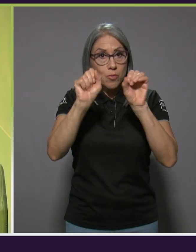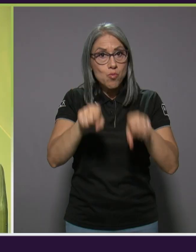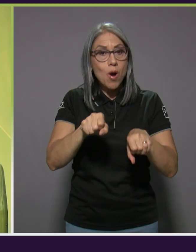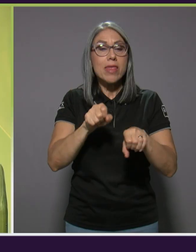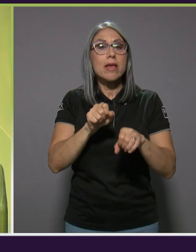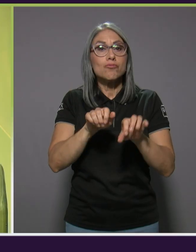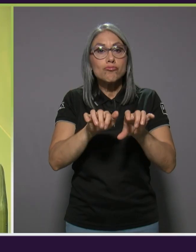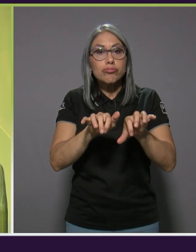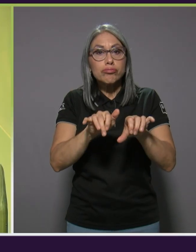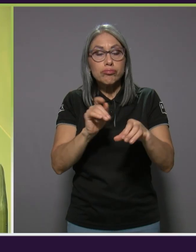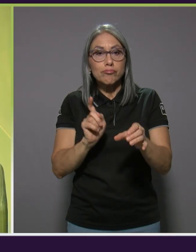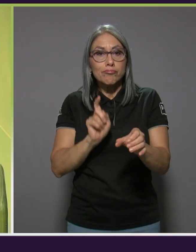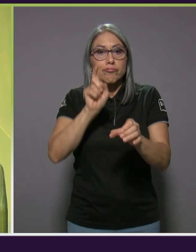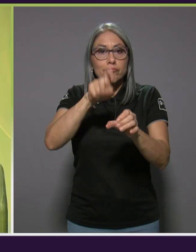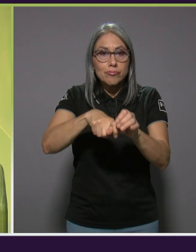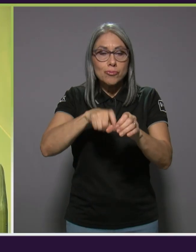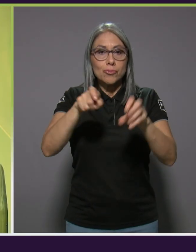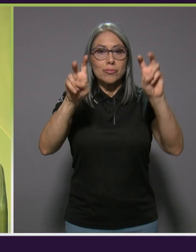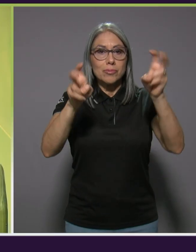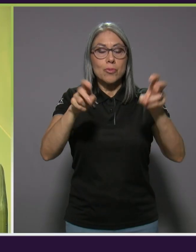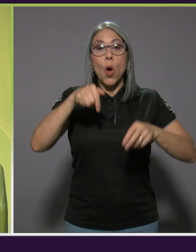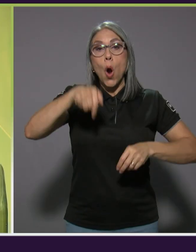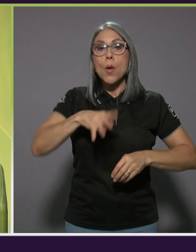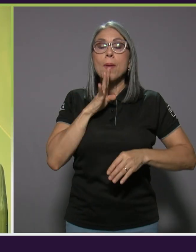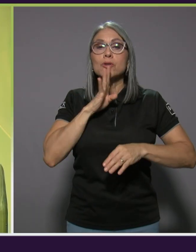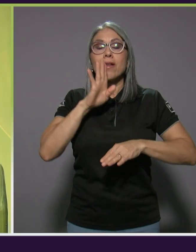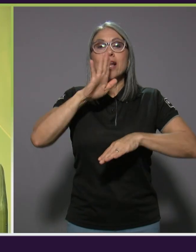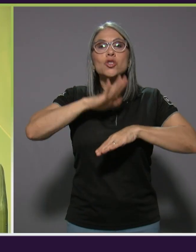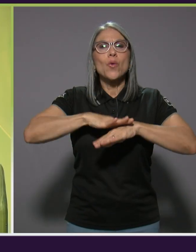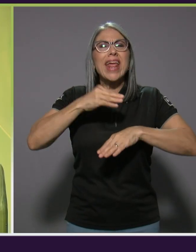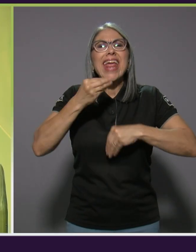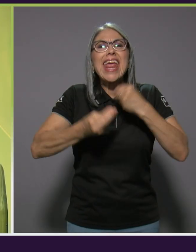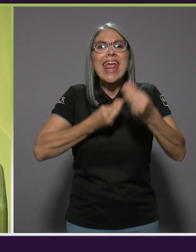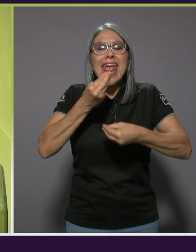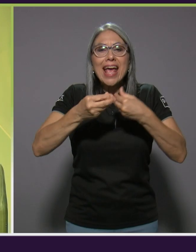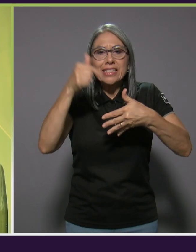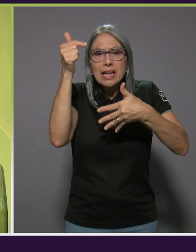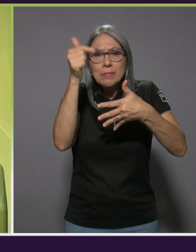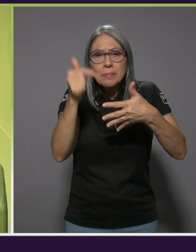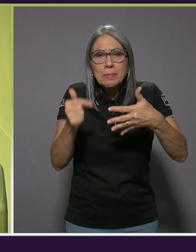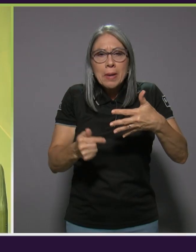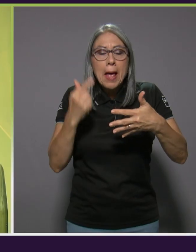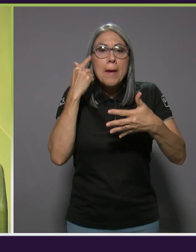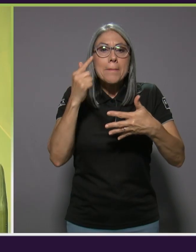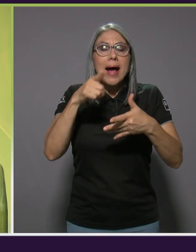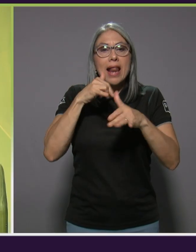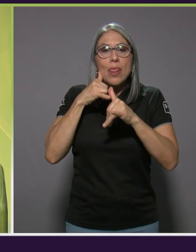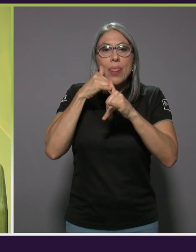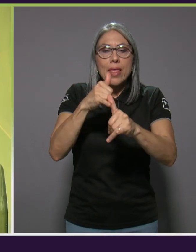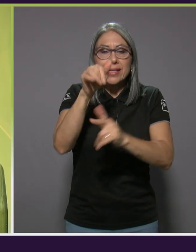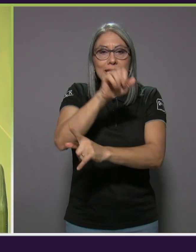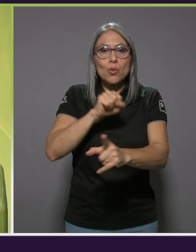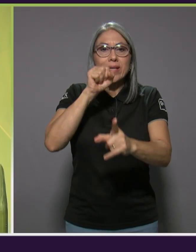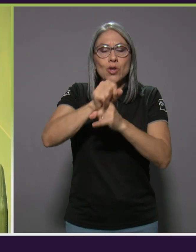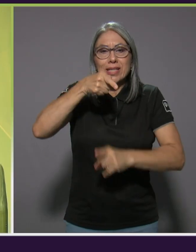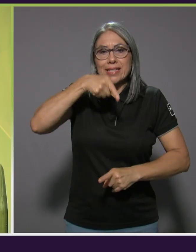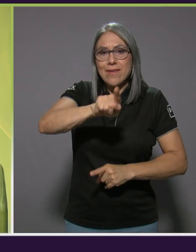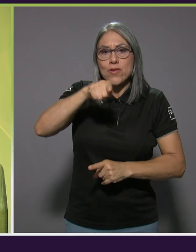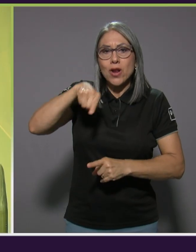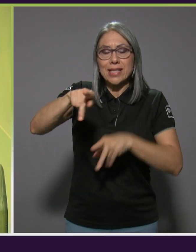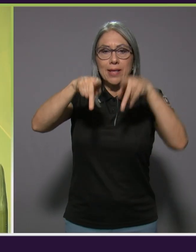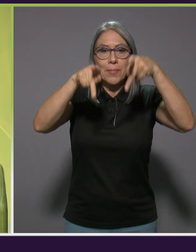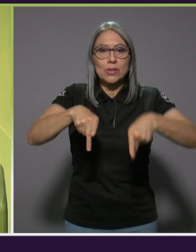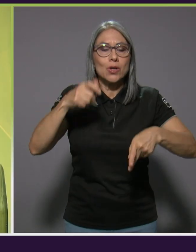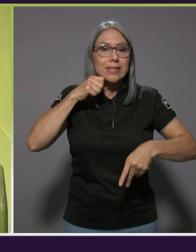vamos a estar hablando del paso a paso para denunciar las situaciones de violencia hacia las personas adultas mayores,